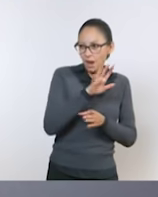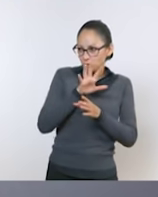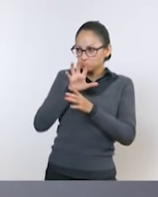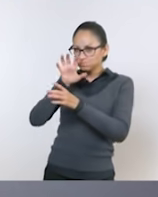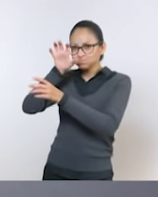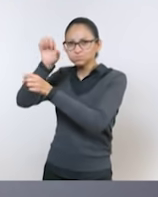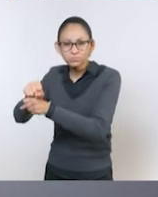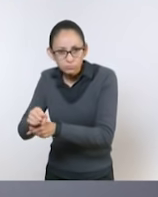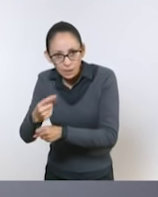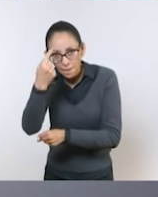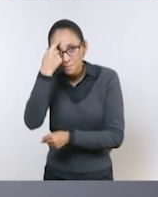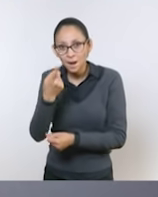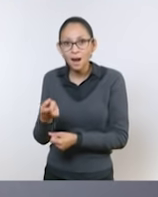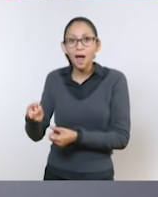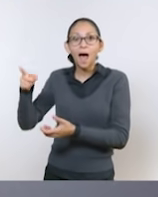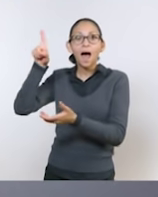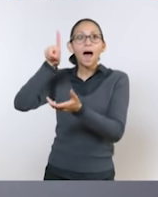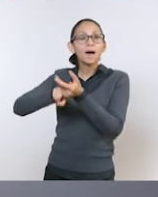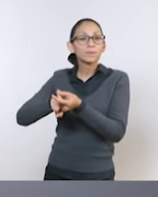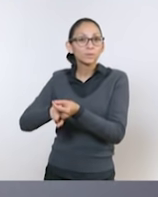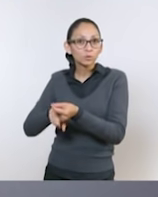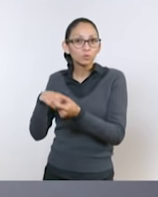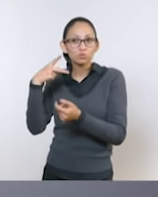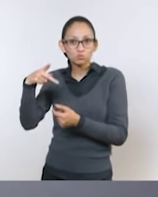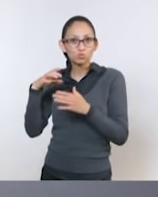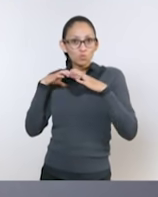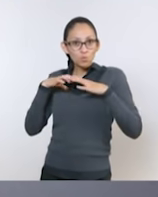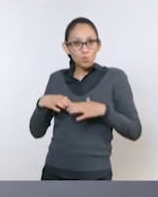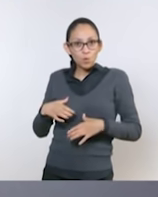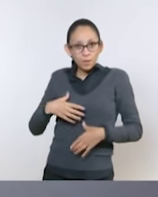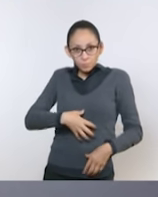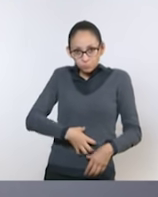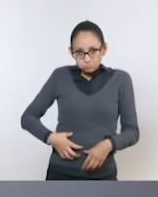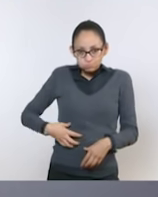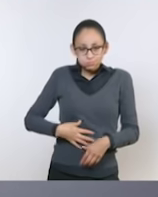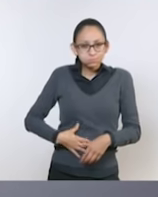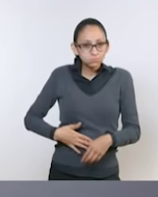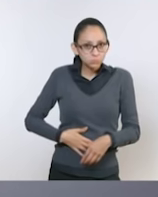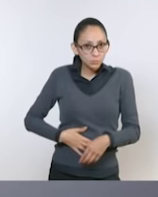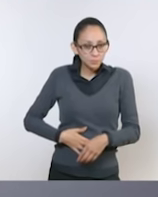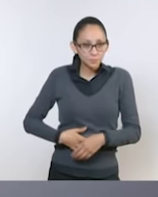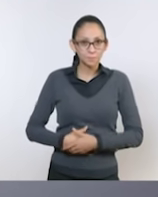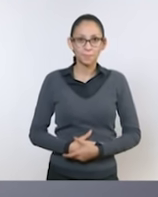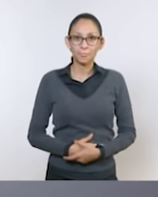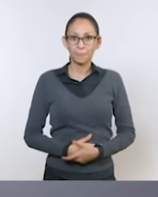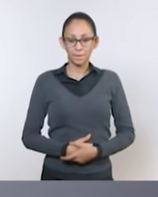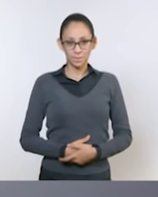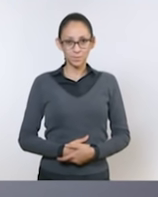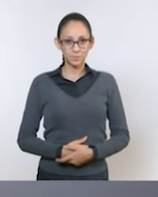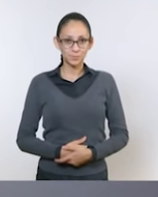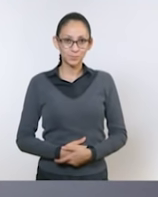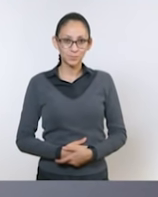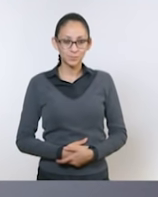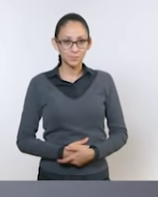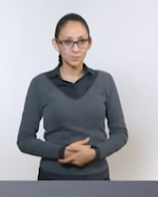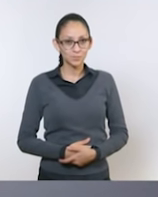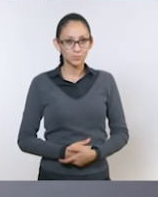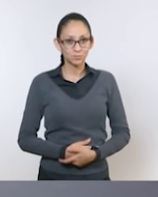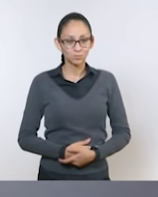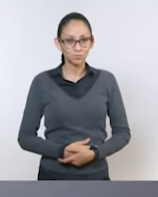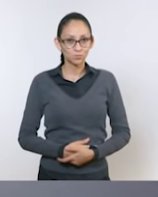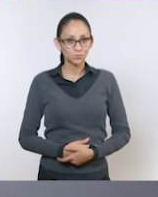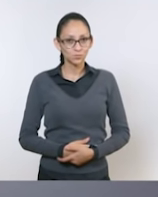se lanzó sobre ella para empezar a navegar hasta llegar al estómago de Pili.